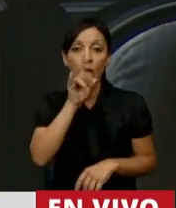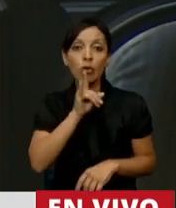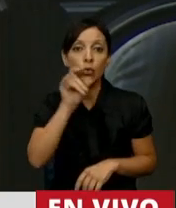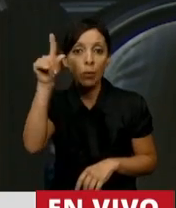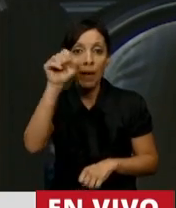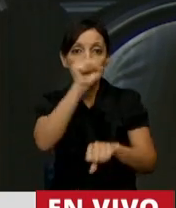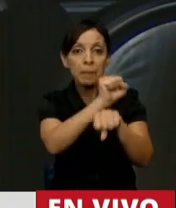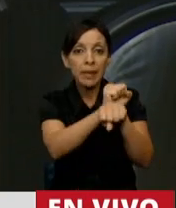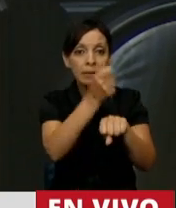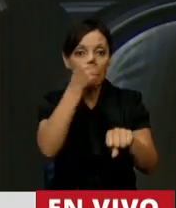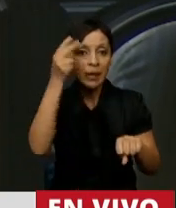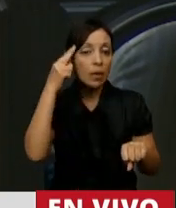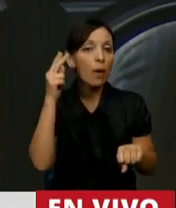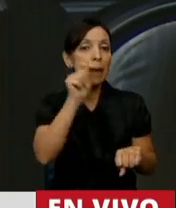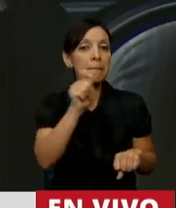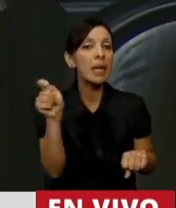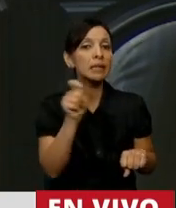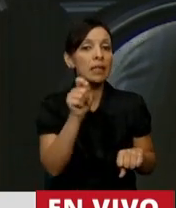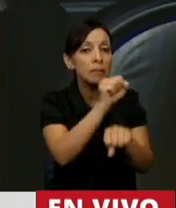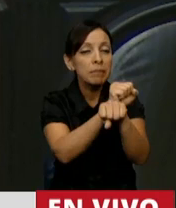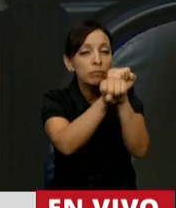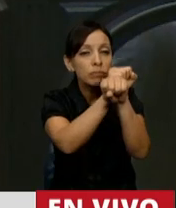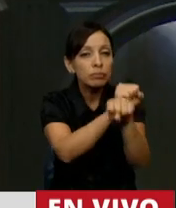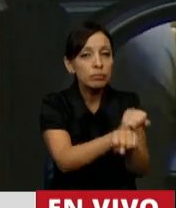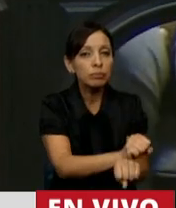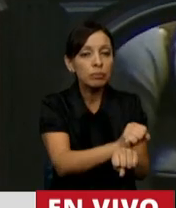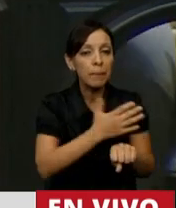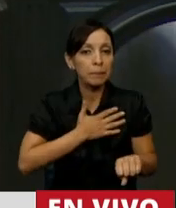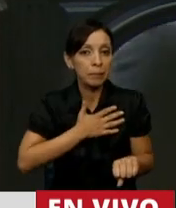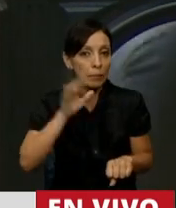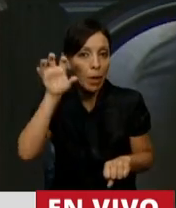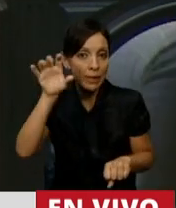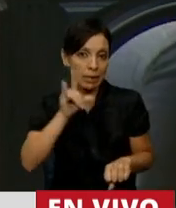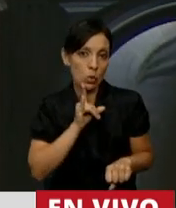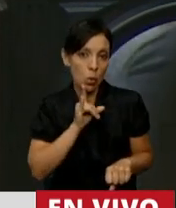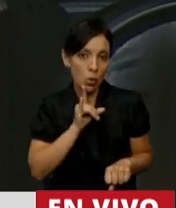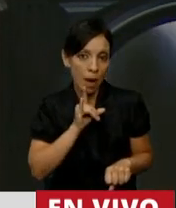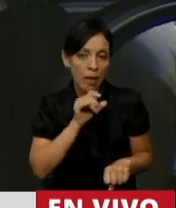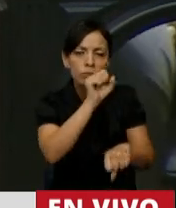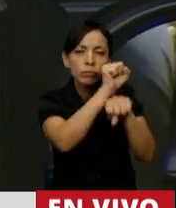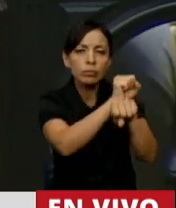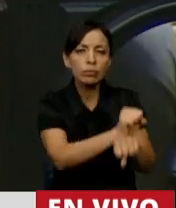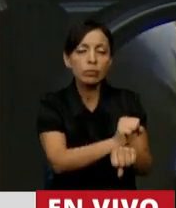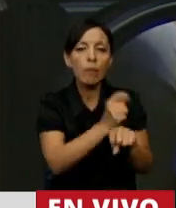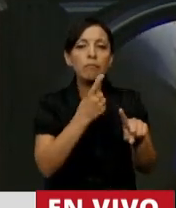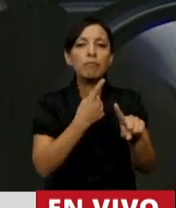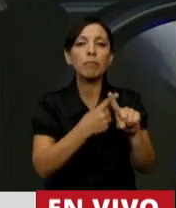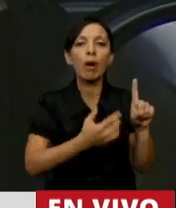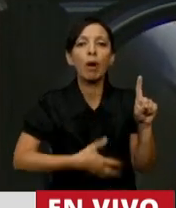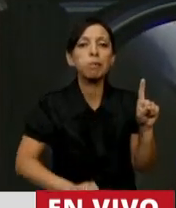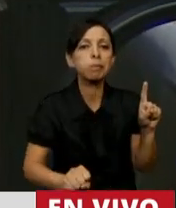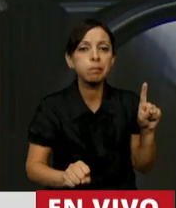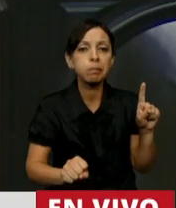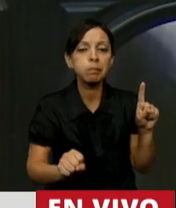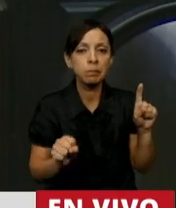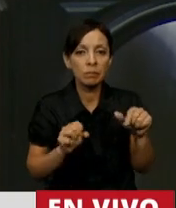29 meses 29 meses en mi provincia por tener un aborto espontáneo